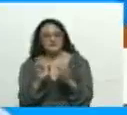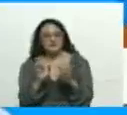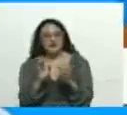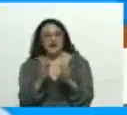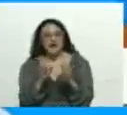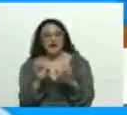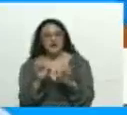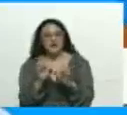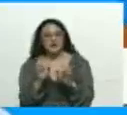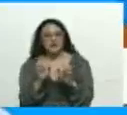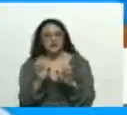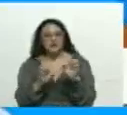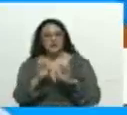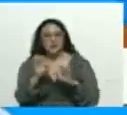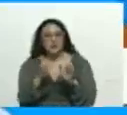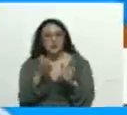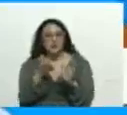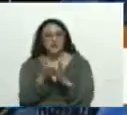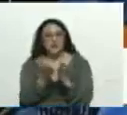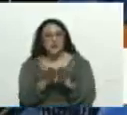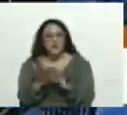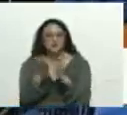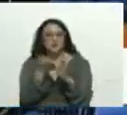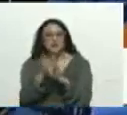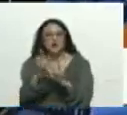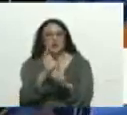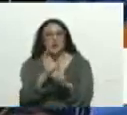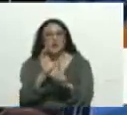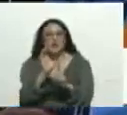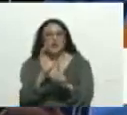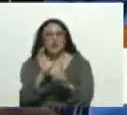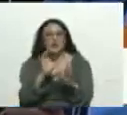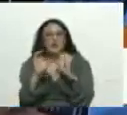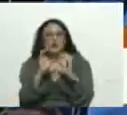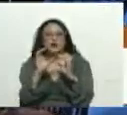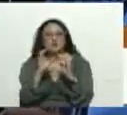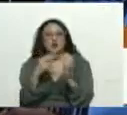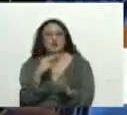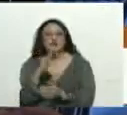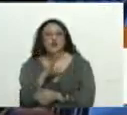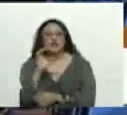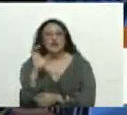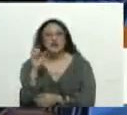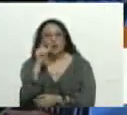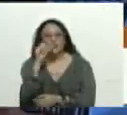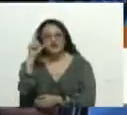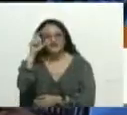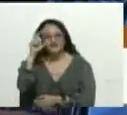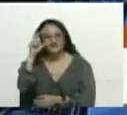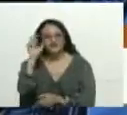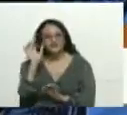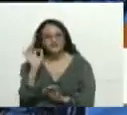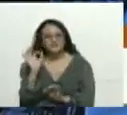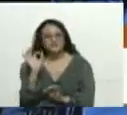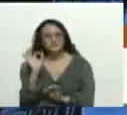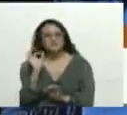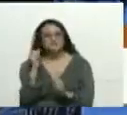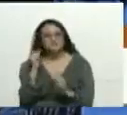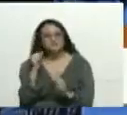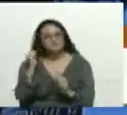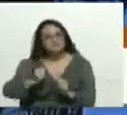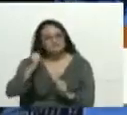comunicación que produjo el informe y fue Venezuela en voz de Ernesto que se fue a parar ahí para insistir en que